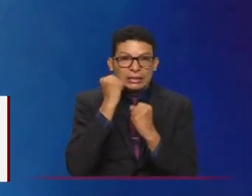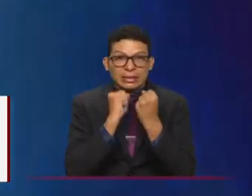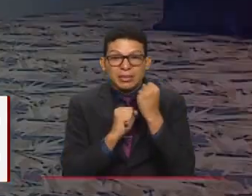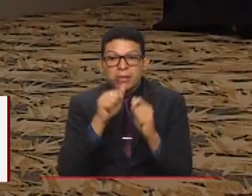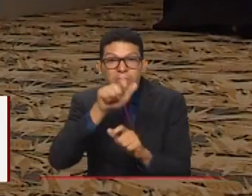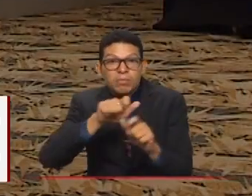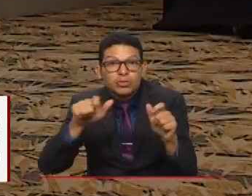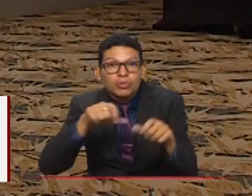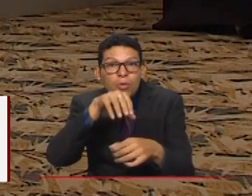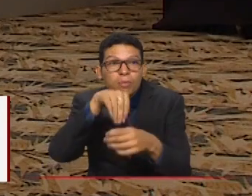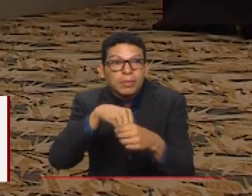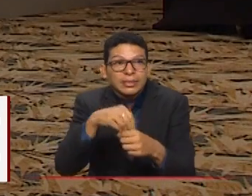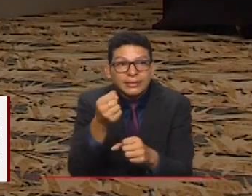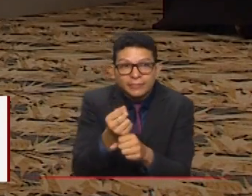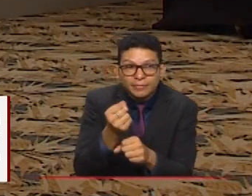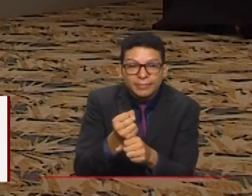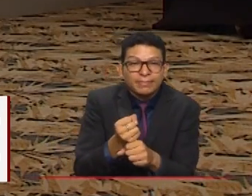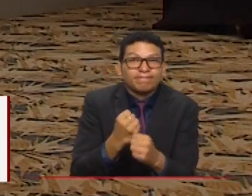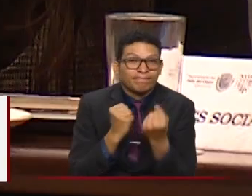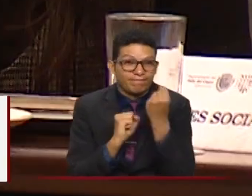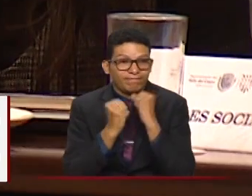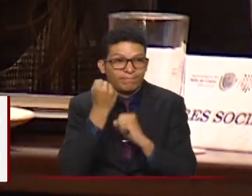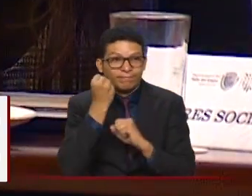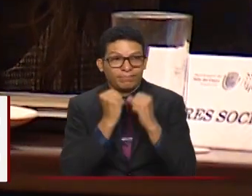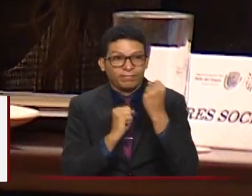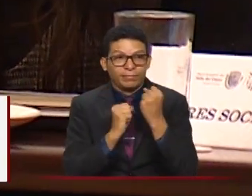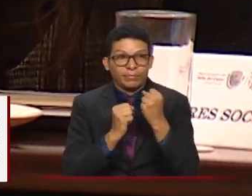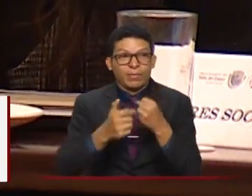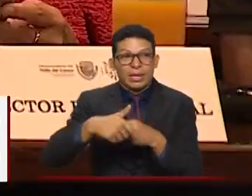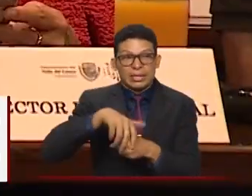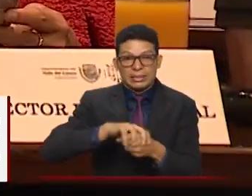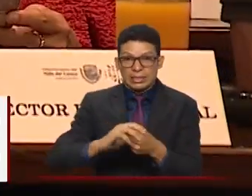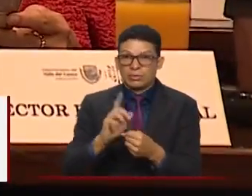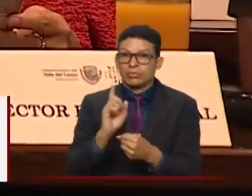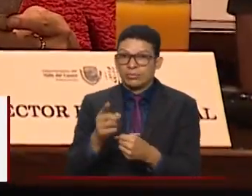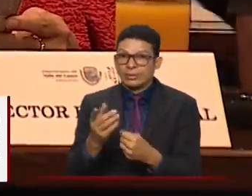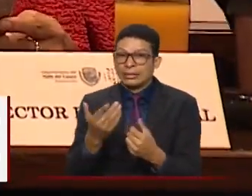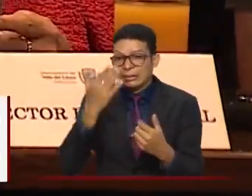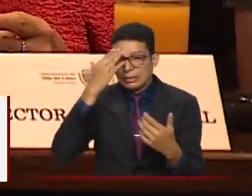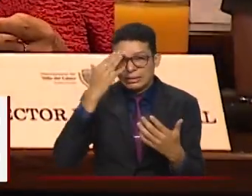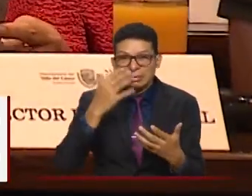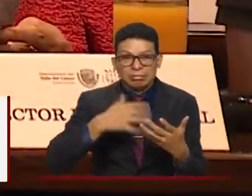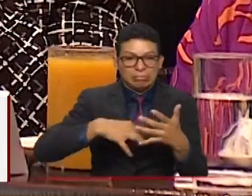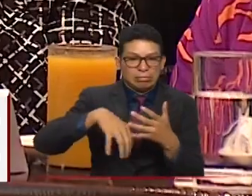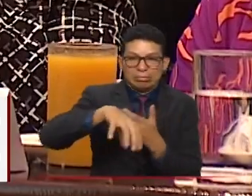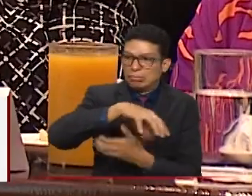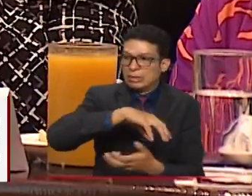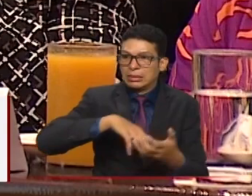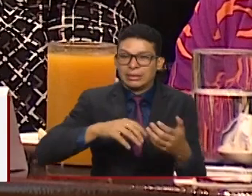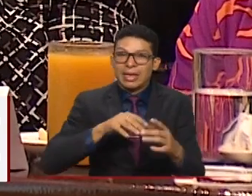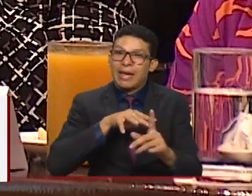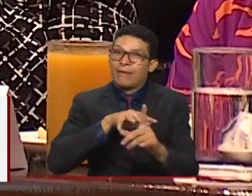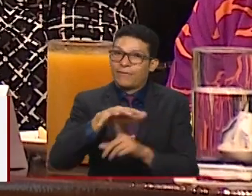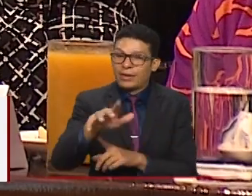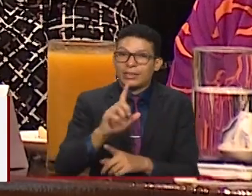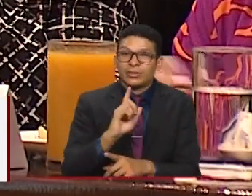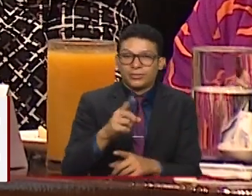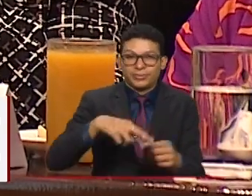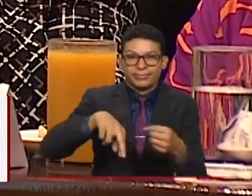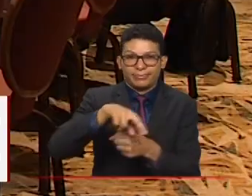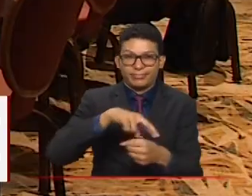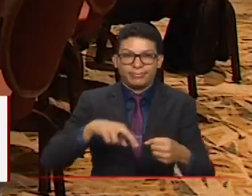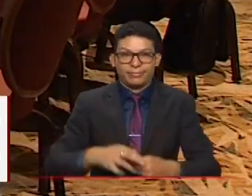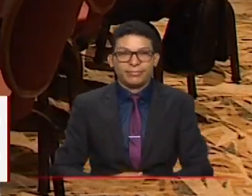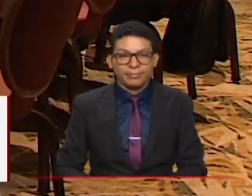las personas con las que trabajamos porque finalmente estas situaciones de orden público afectan integralmente a la región